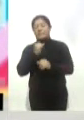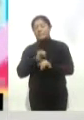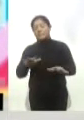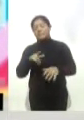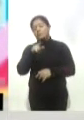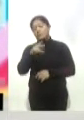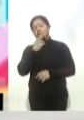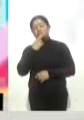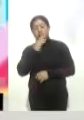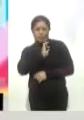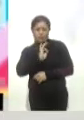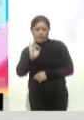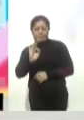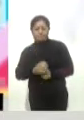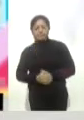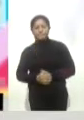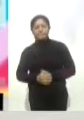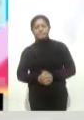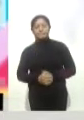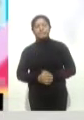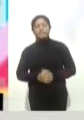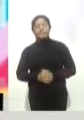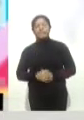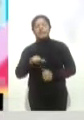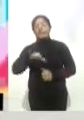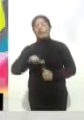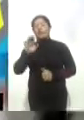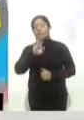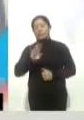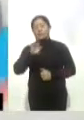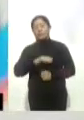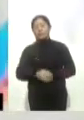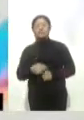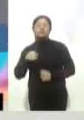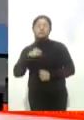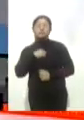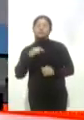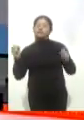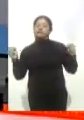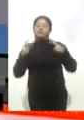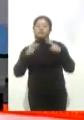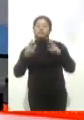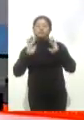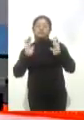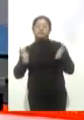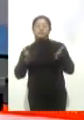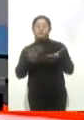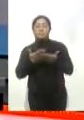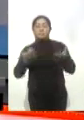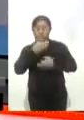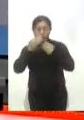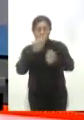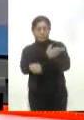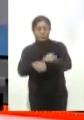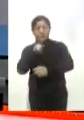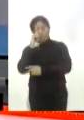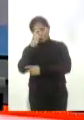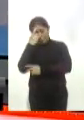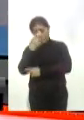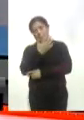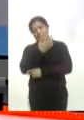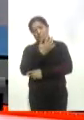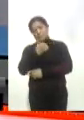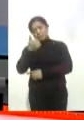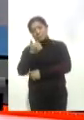que puede ser de su utilidad en este miércoles. Nosotros nos despedimos ya de esta segunda emisión. Les recuerdo a las